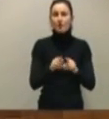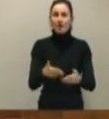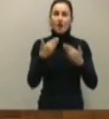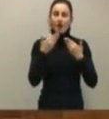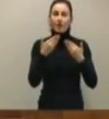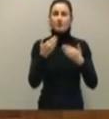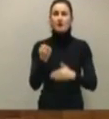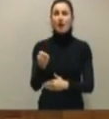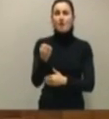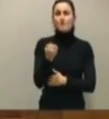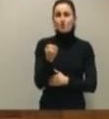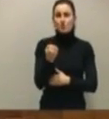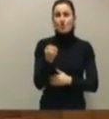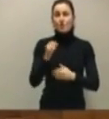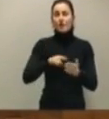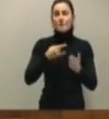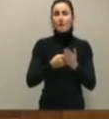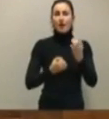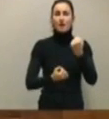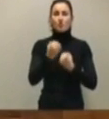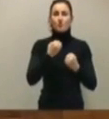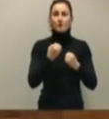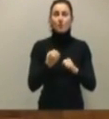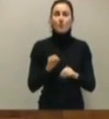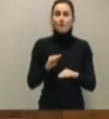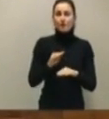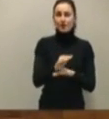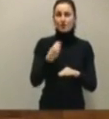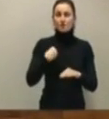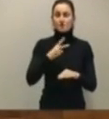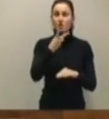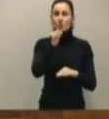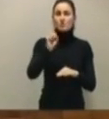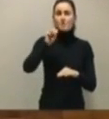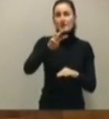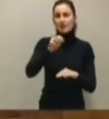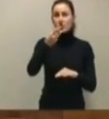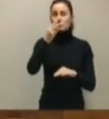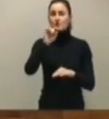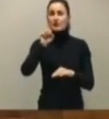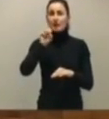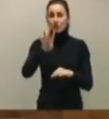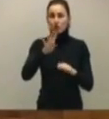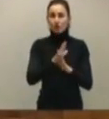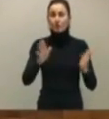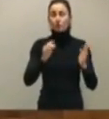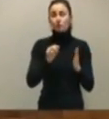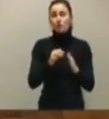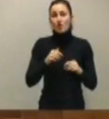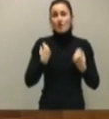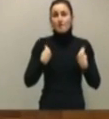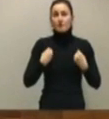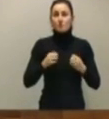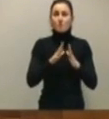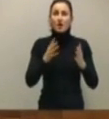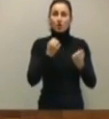del Plan Económico y Financiero 2012-2014 aprobado por el Gobierno de España y siguiendo el escenario macroeconómico y